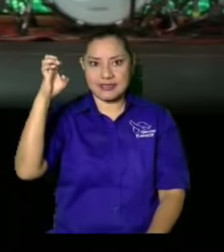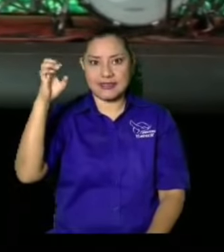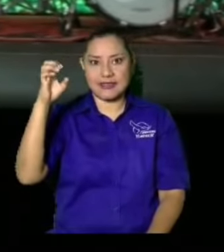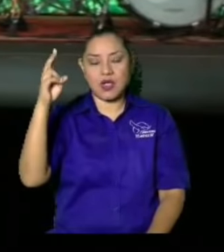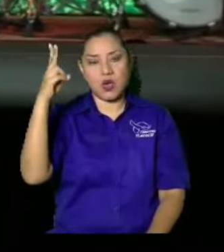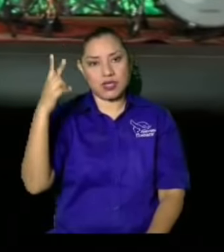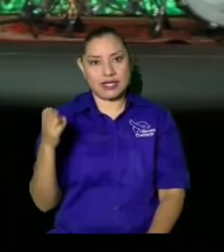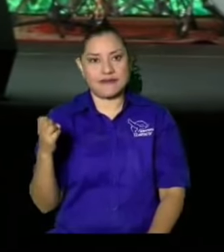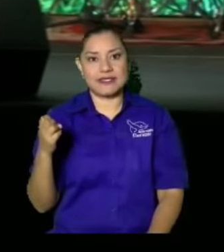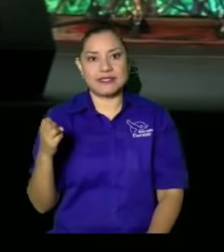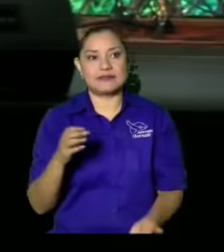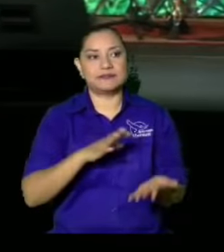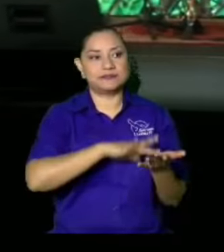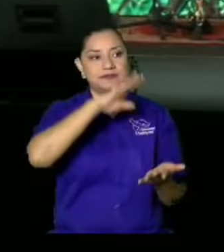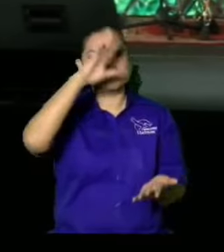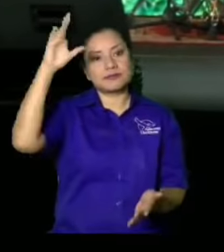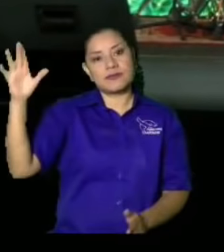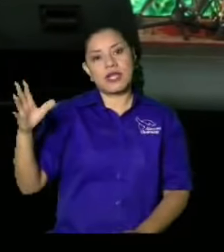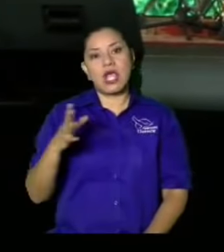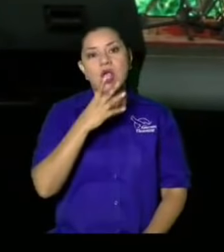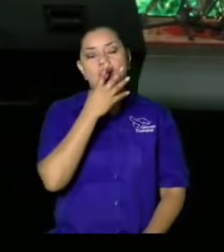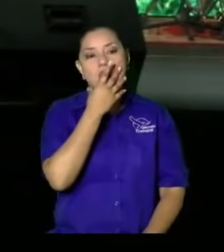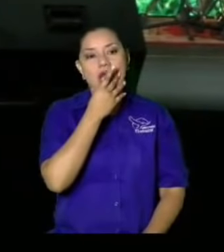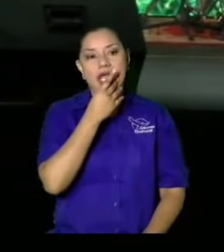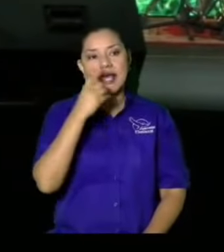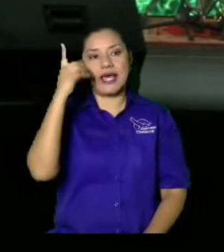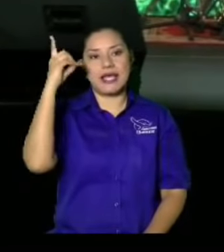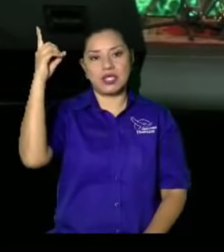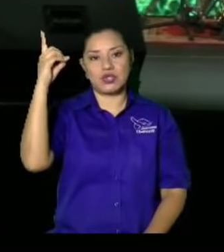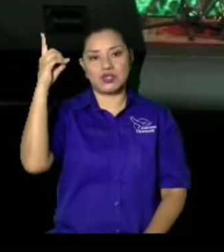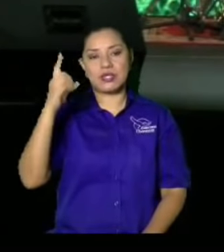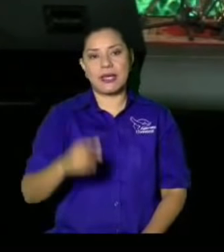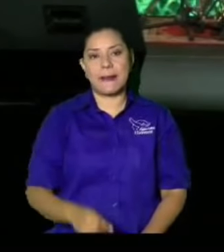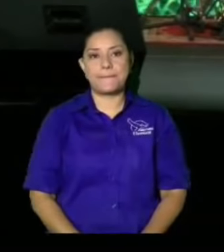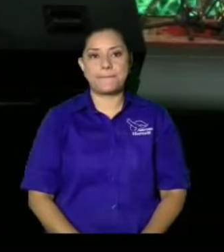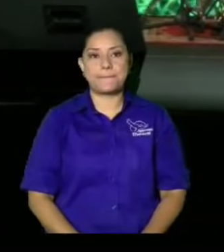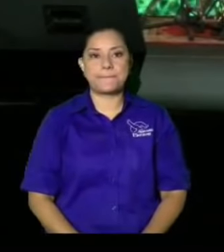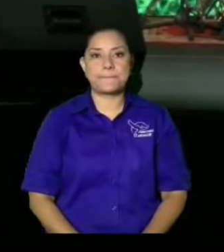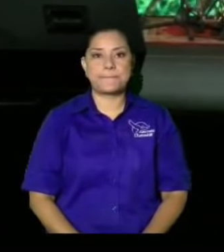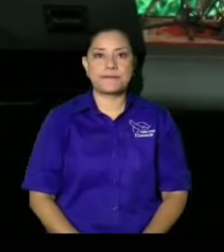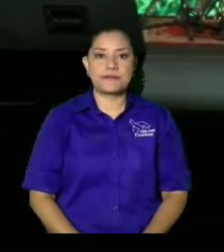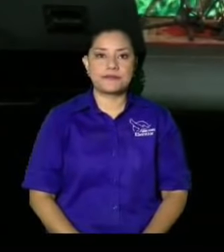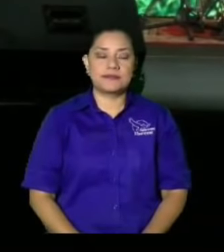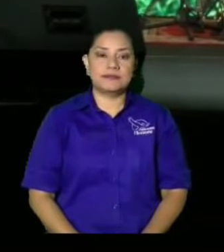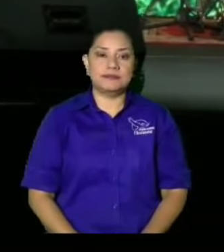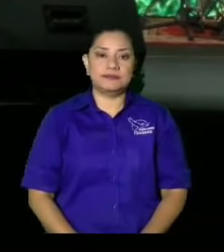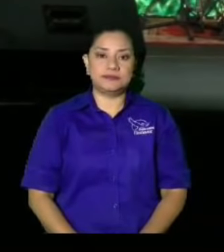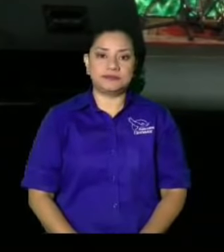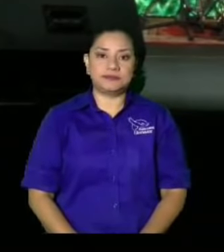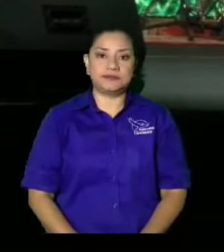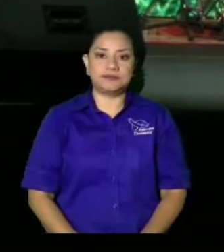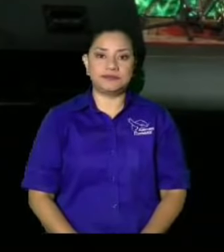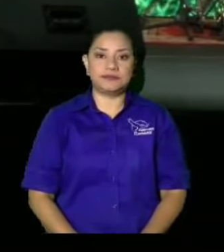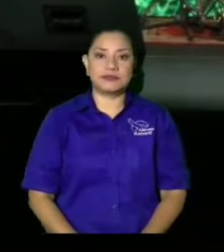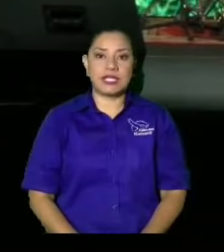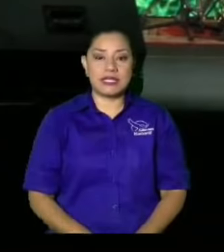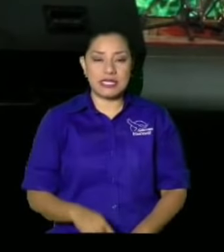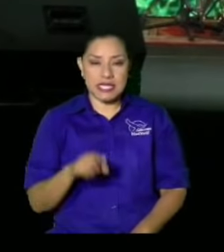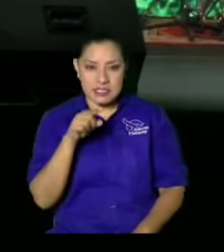Dios? ¿Cuánto le dan gloria a Dios? Entonces ahí tenemos el caso, hermano, de un